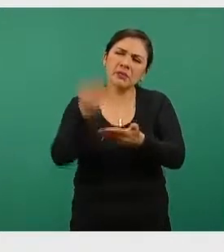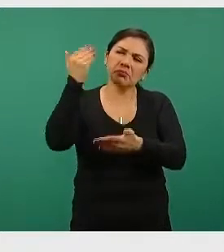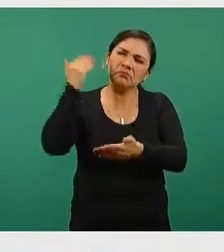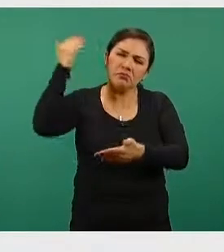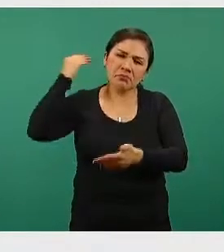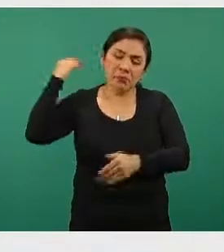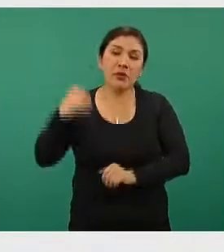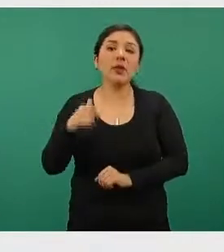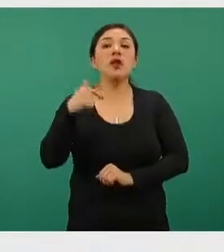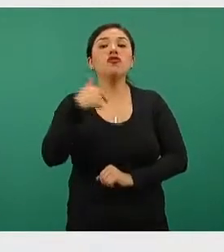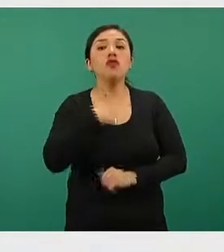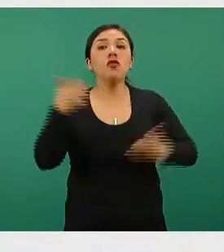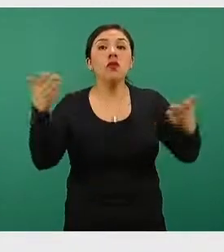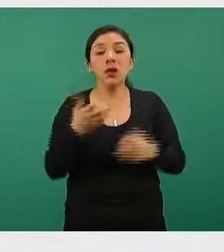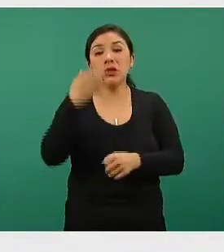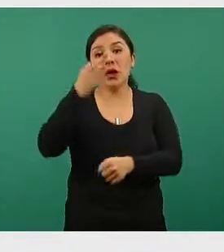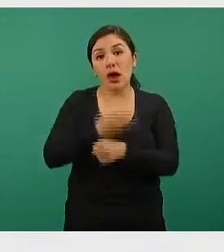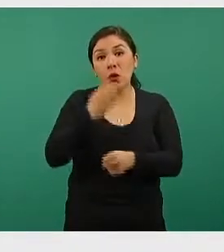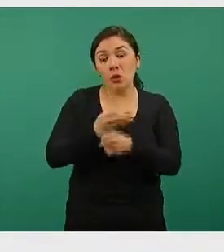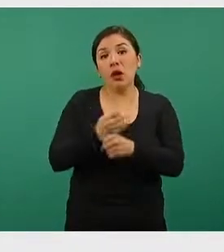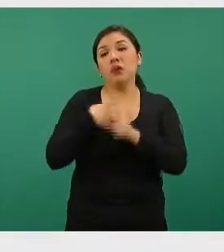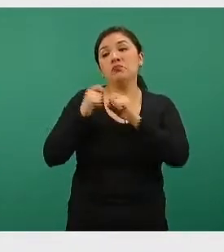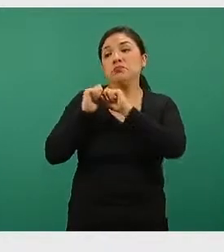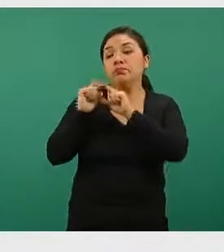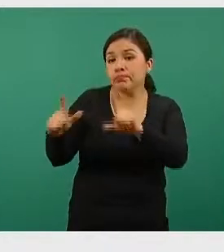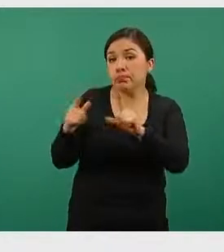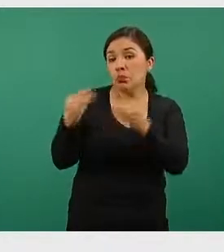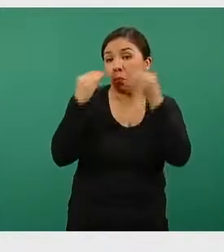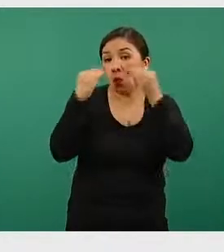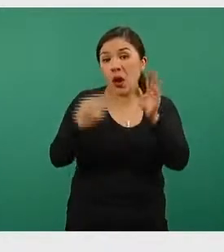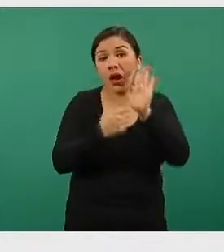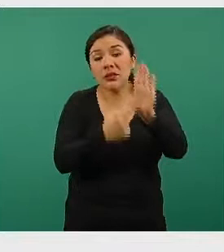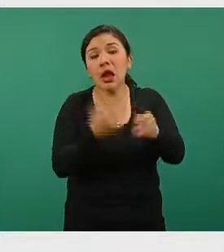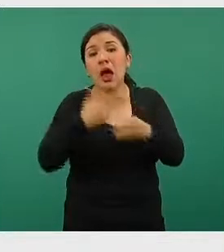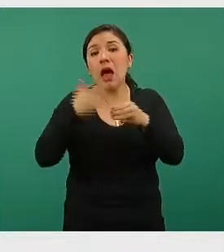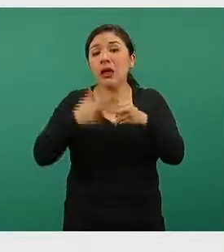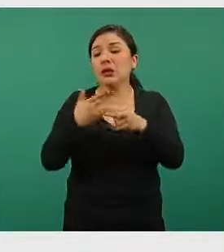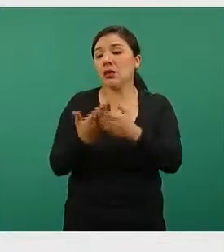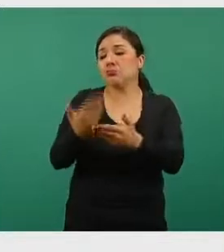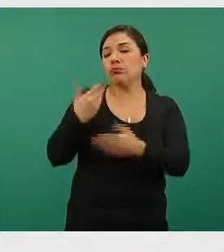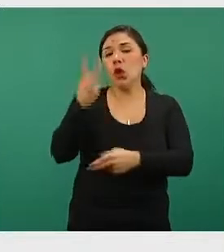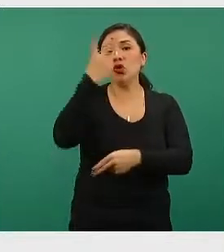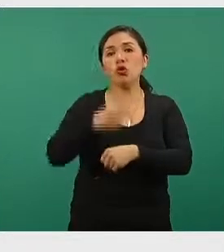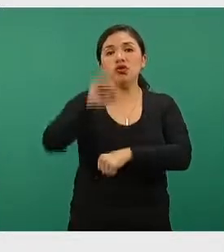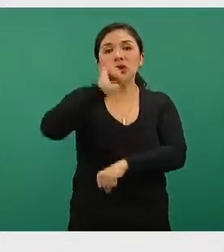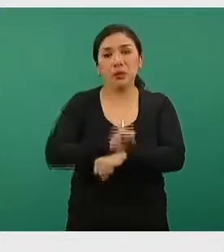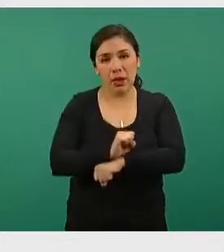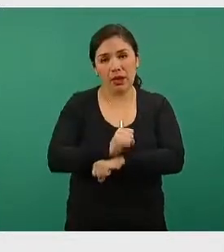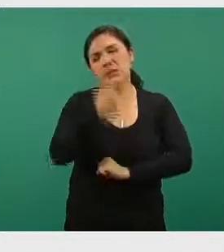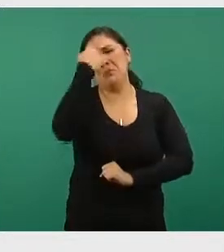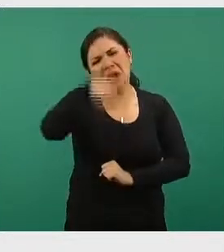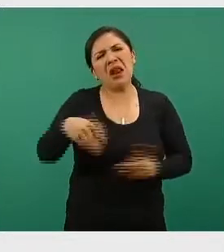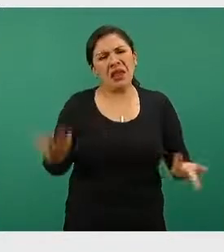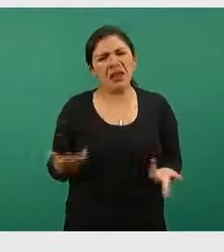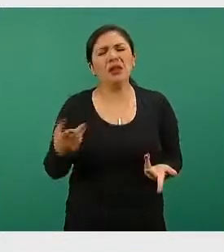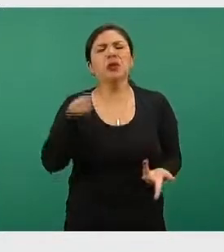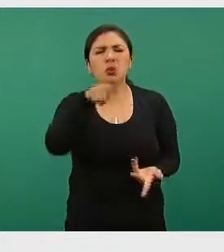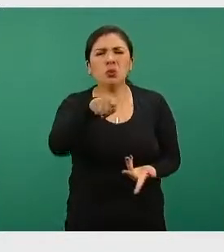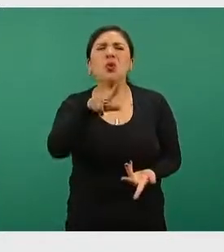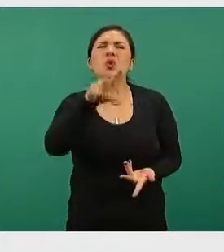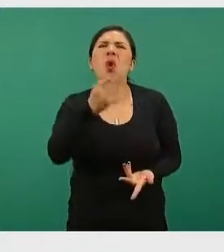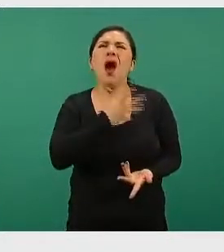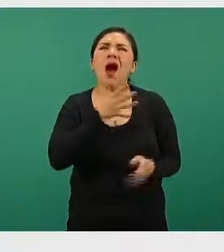previas, estamos graficando y presentando lo ocurrido hasta hace 2 semanas para efectos de no